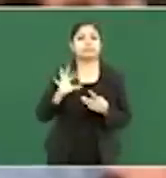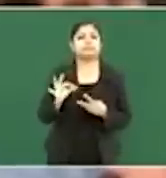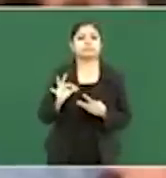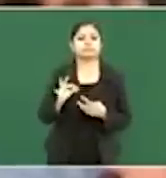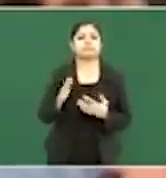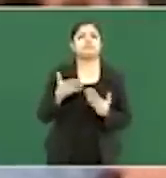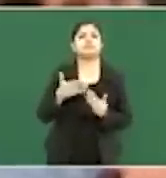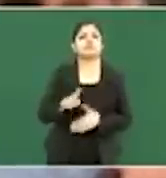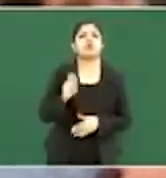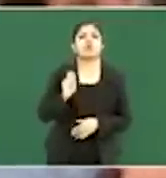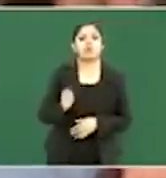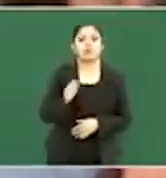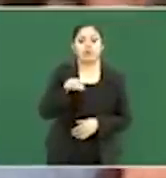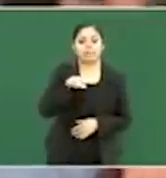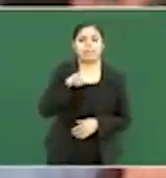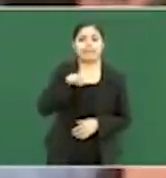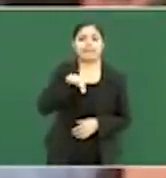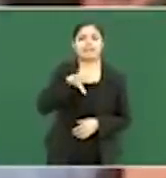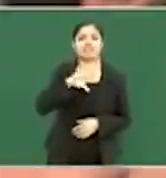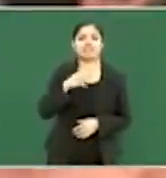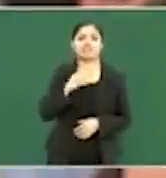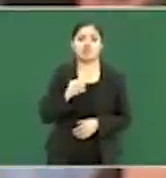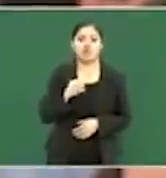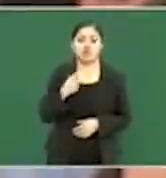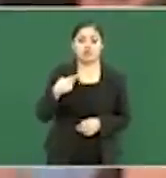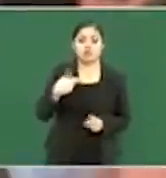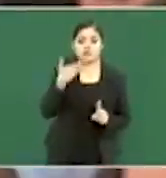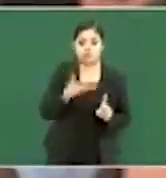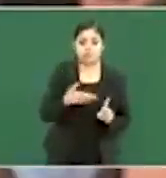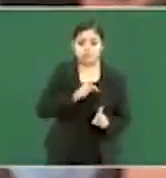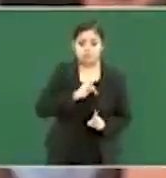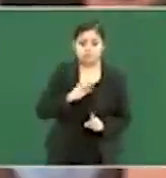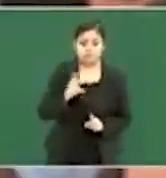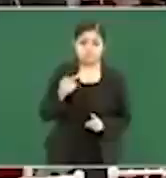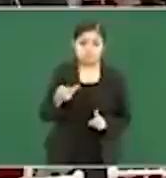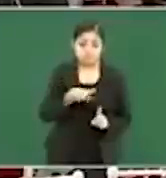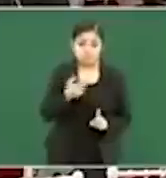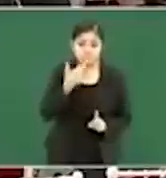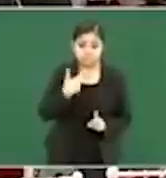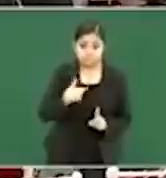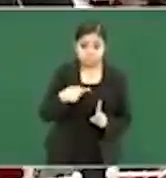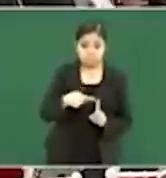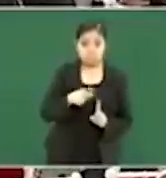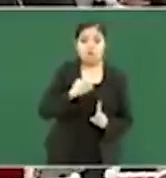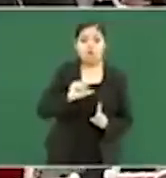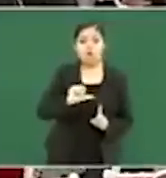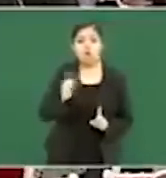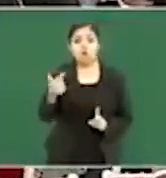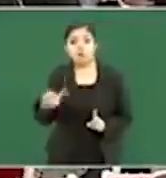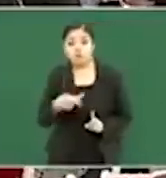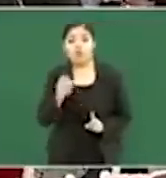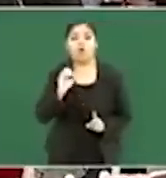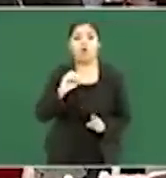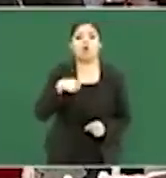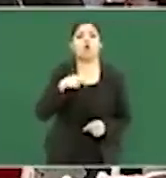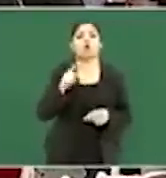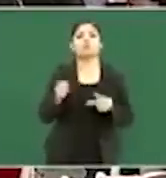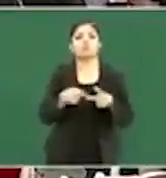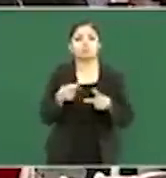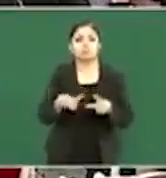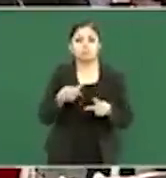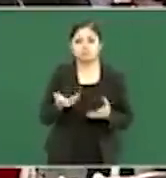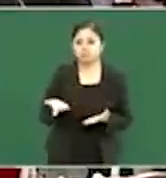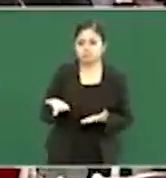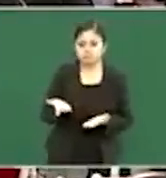¿qué sabemos del Mencho? No sé si gusten responder primero esta pregunta y paso a la siguiente o la planteo una vez. ¿De una